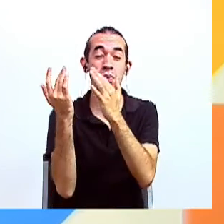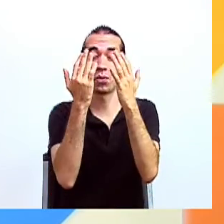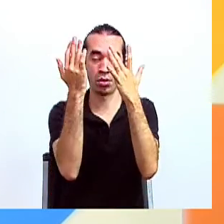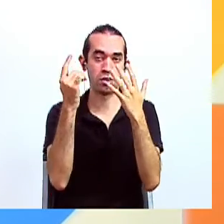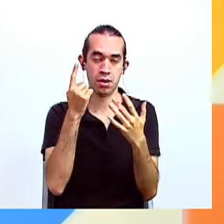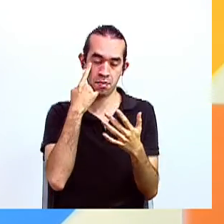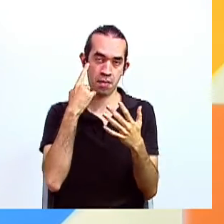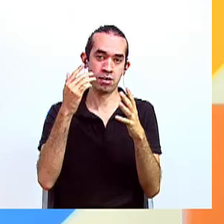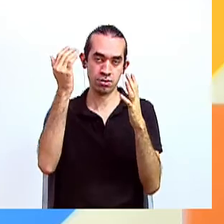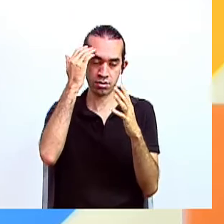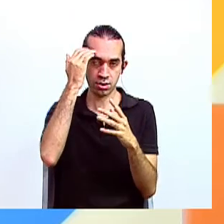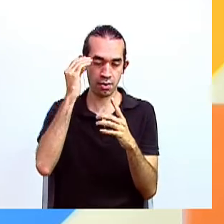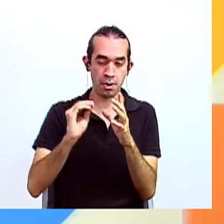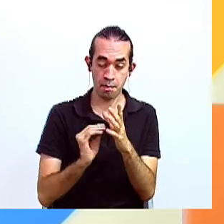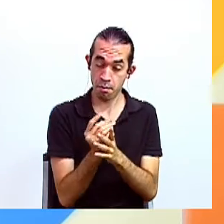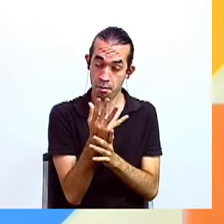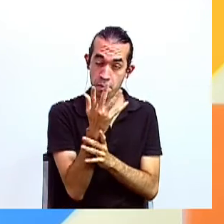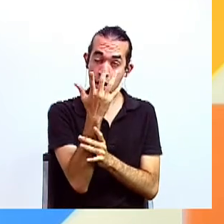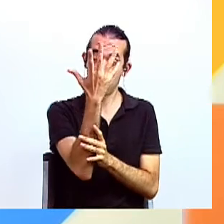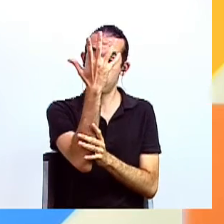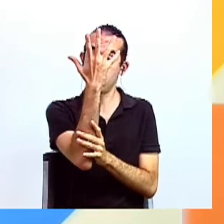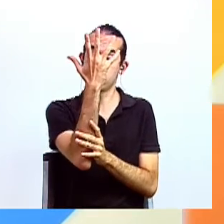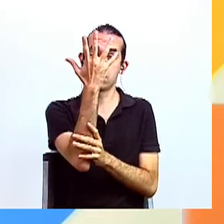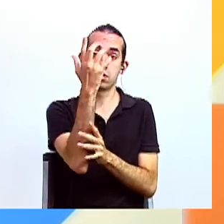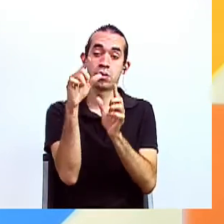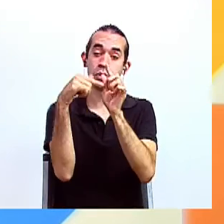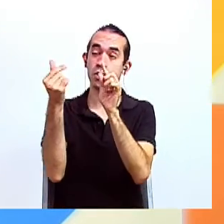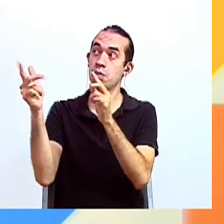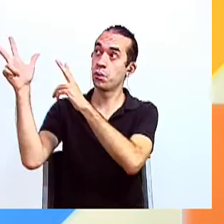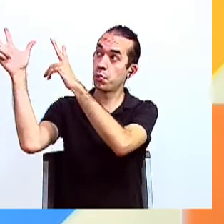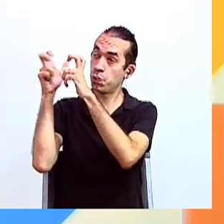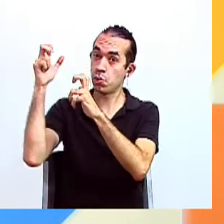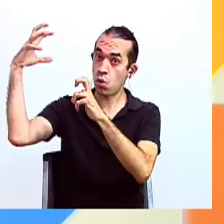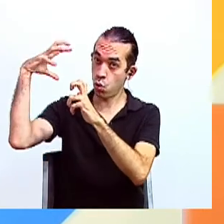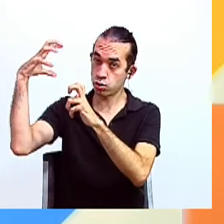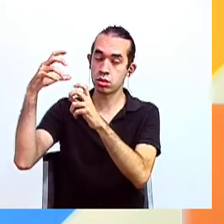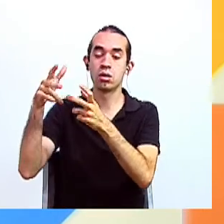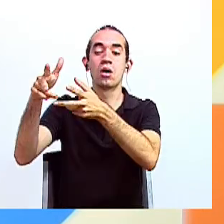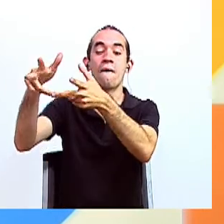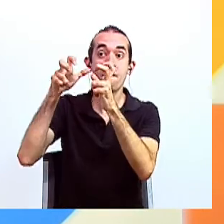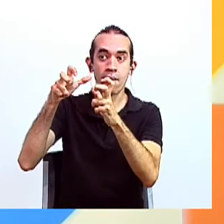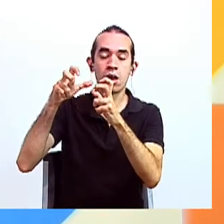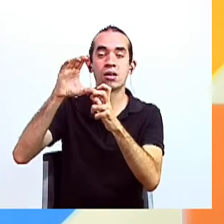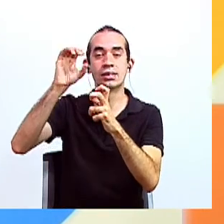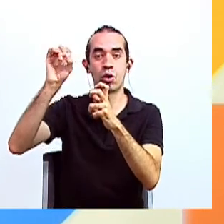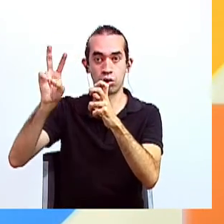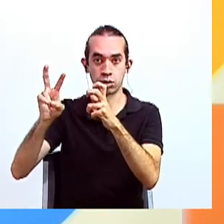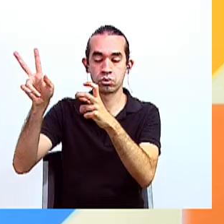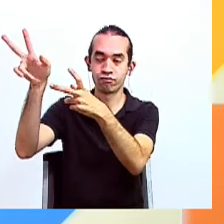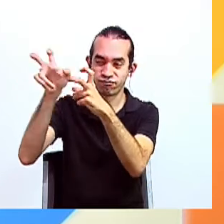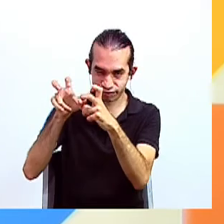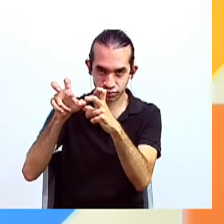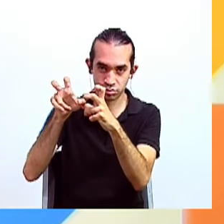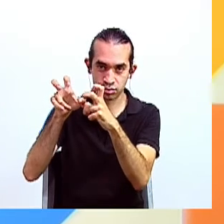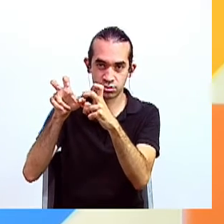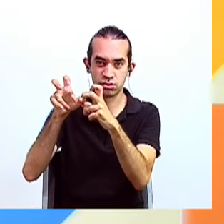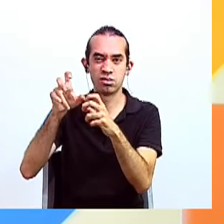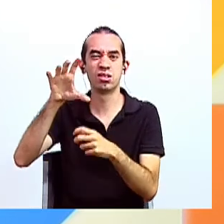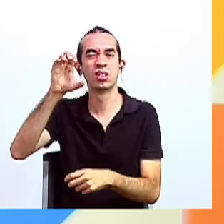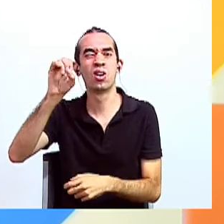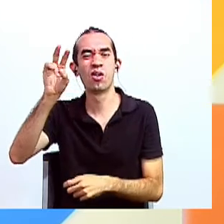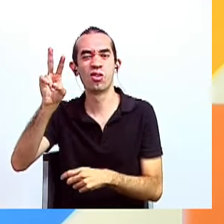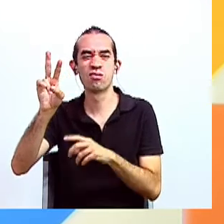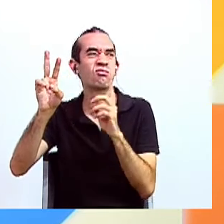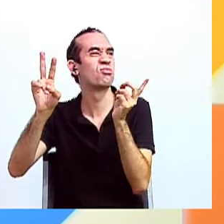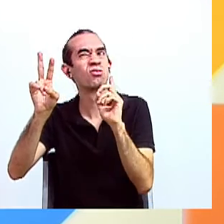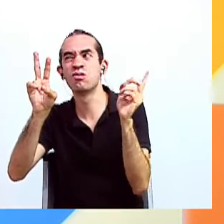la fotosíntesis, las plantas utilizan el dióxido de carbono que encuentran en el ambiente. ¿De dónde sacan ese dióxido